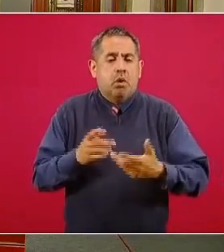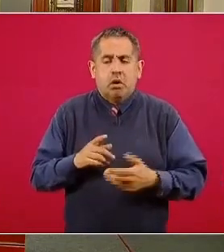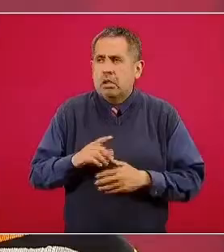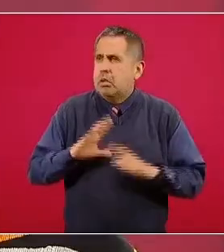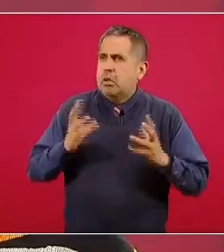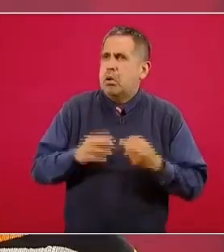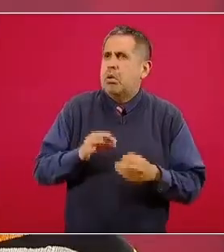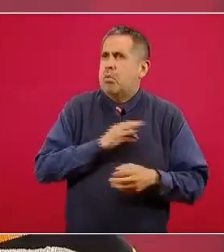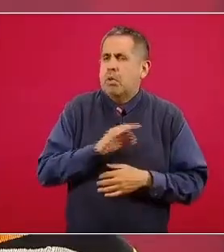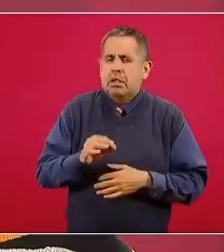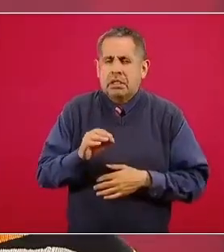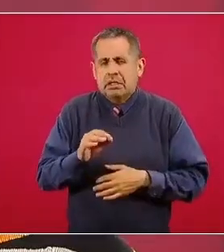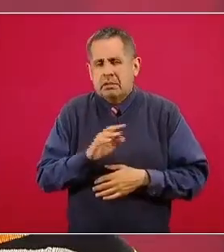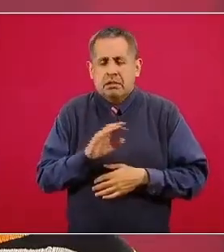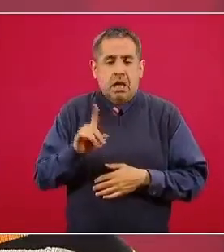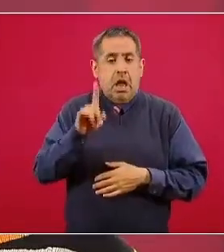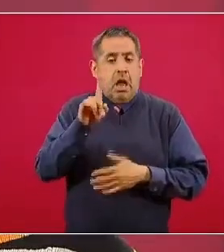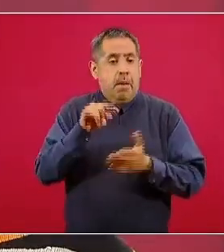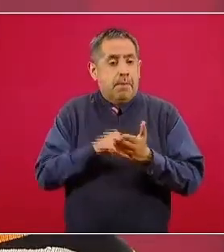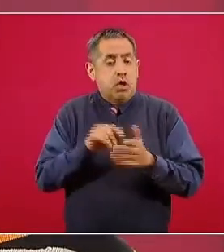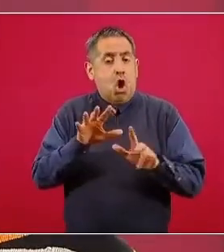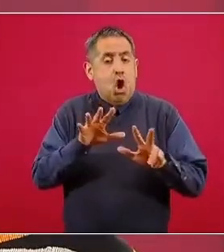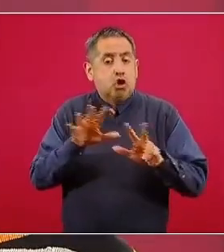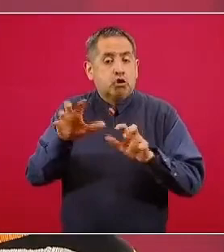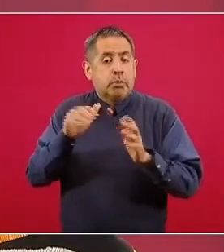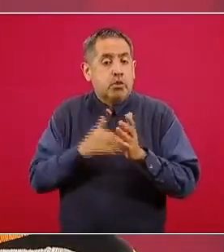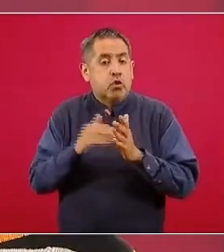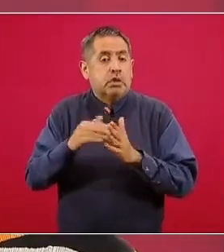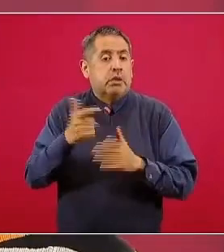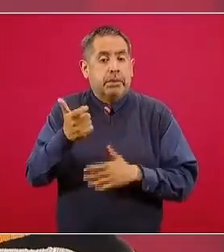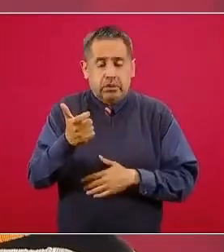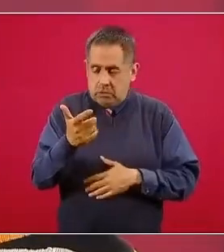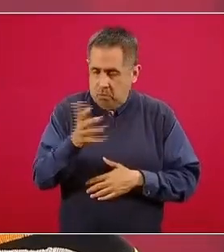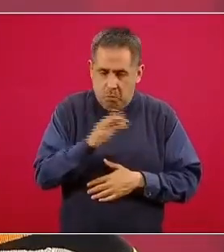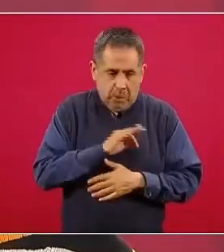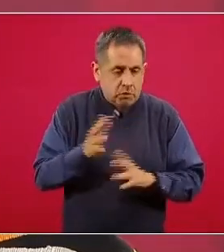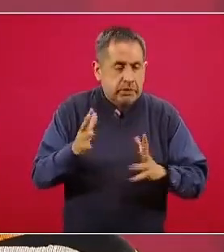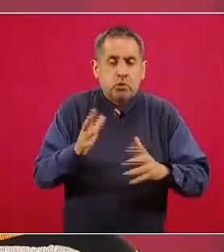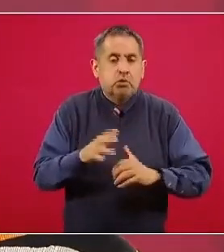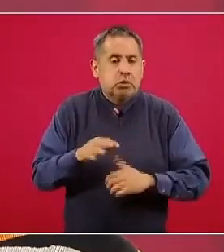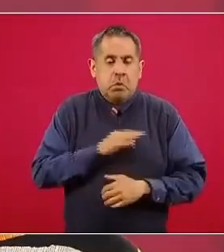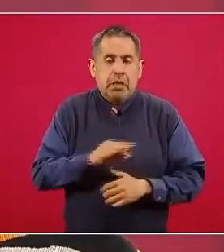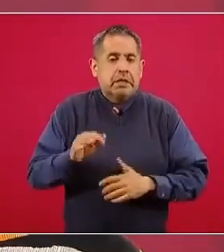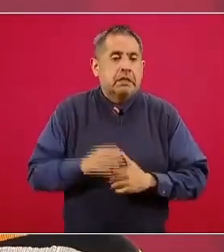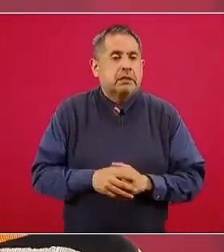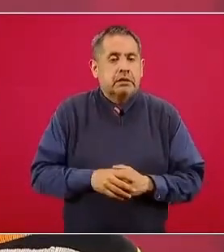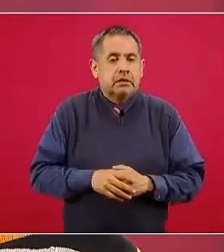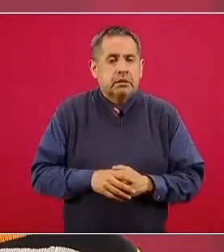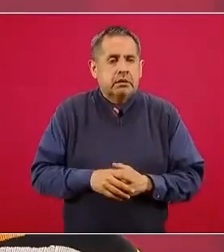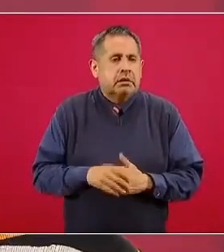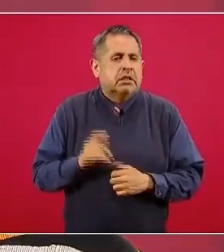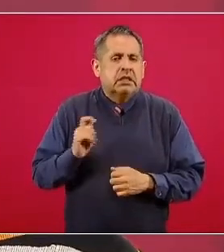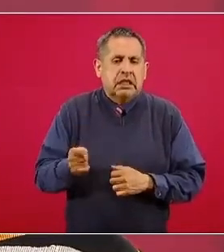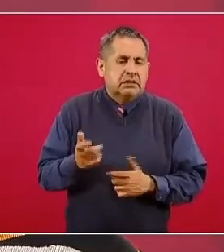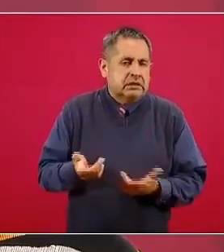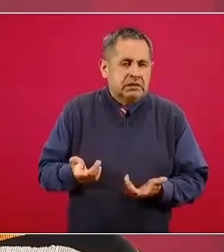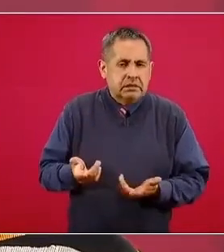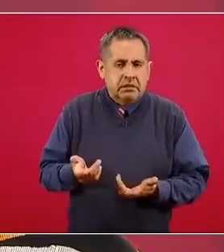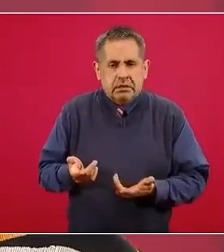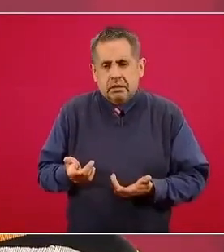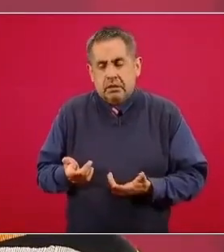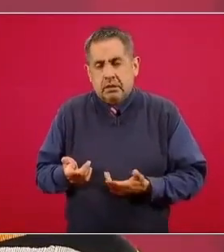en promedio un poco más de 1.800 millones de pesos en esta ocasión. ¿Qué es lo que vamos a hacer?